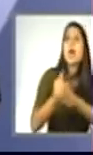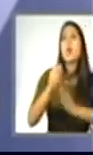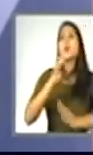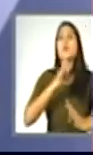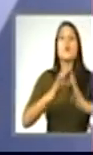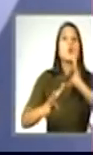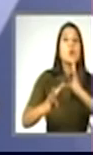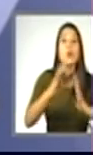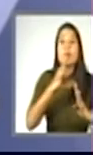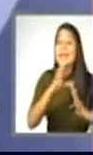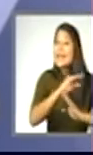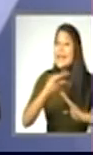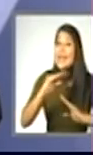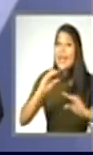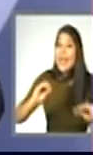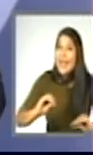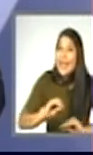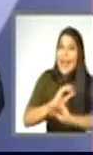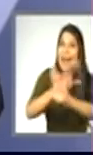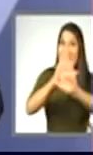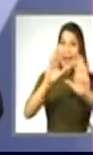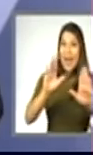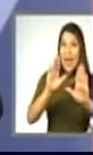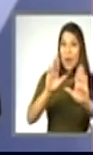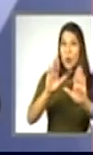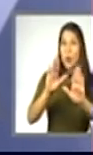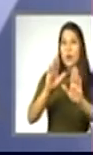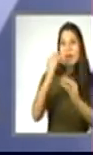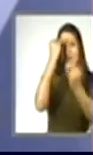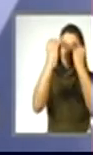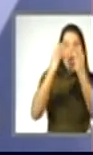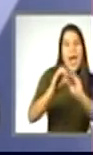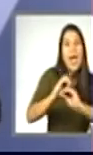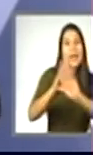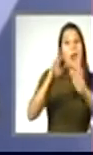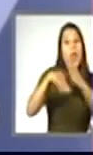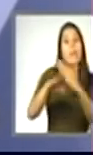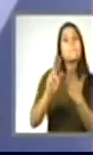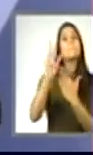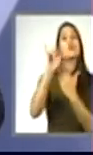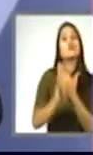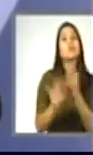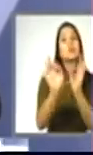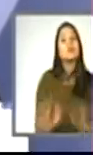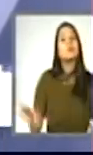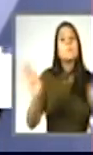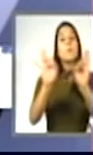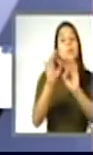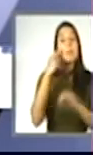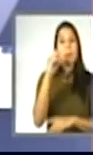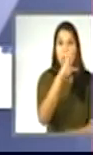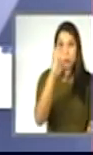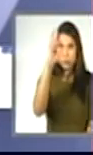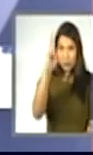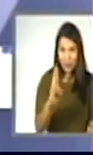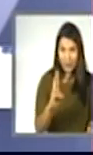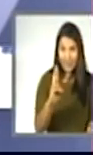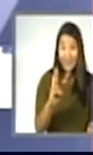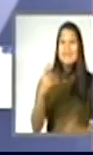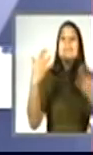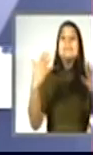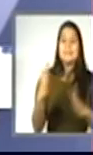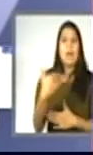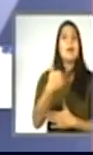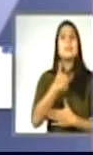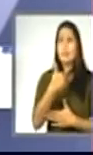mismo ánimo de los compañeros de que aquí no hay ganadores, simplemente, además porque hay objetivos distintos, entonces uno podría decir que cada quien es ganador en función de su